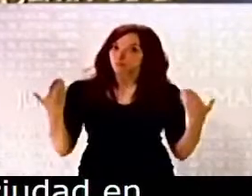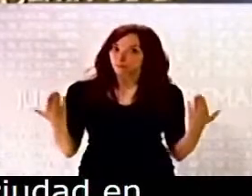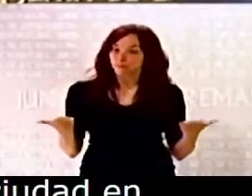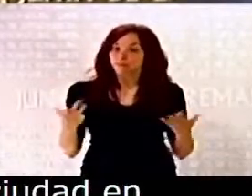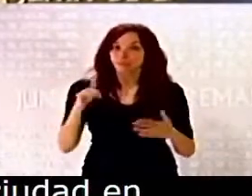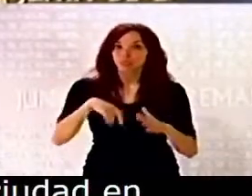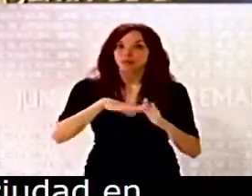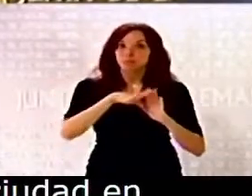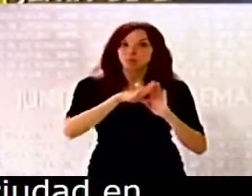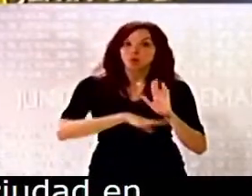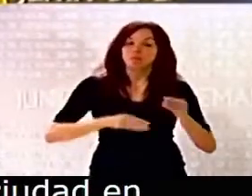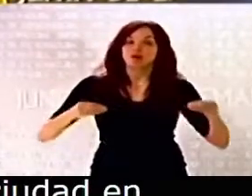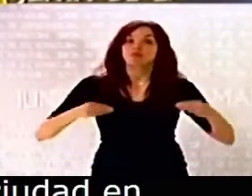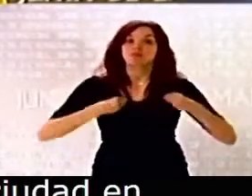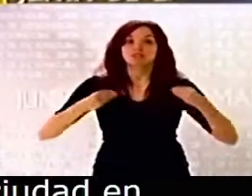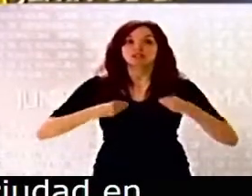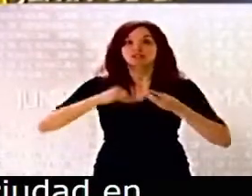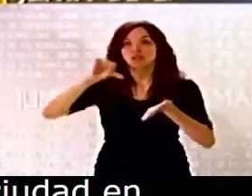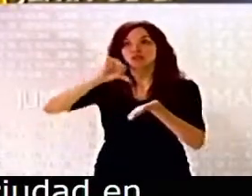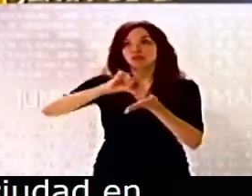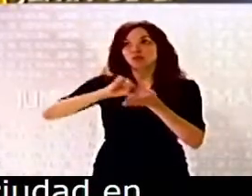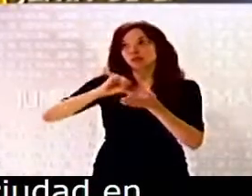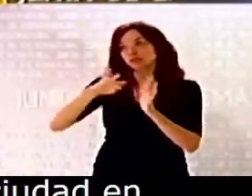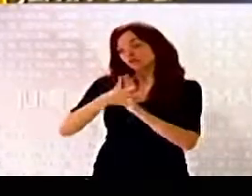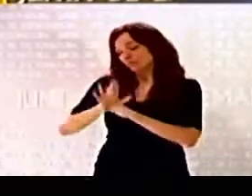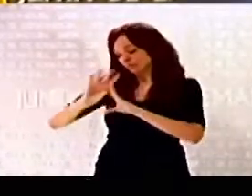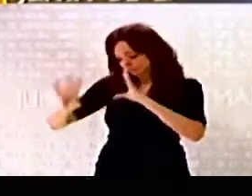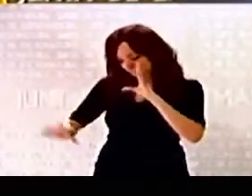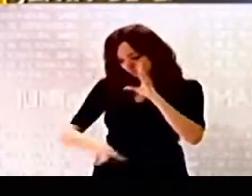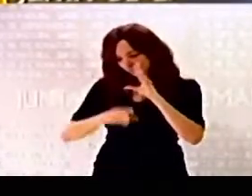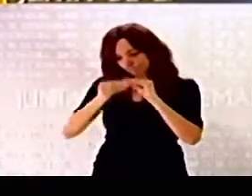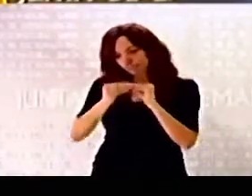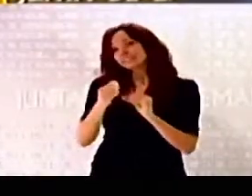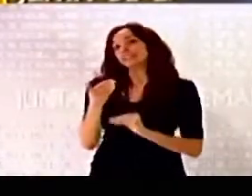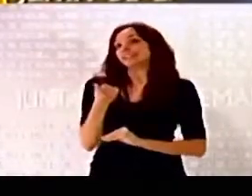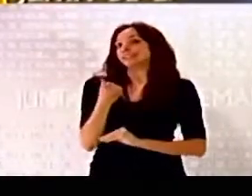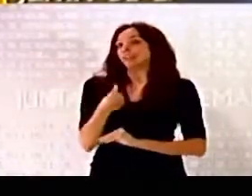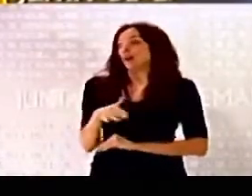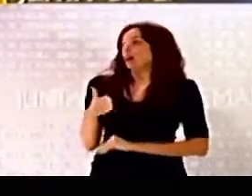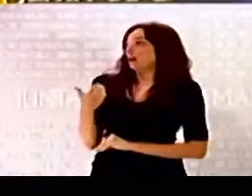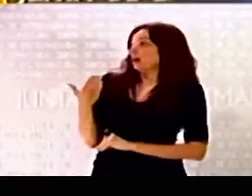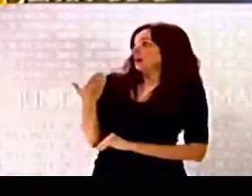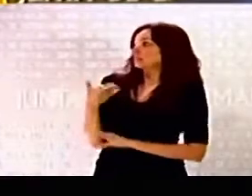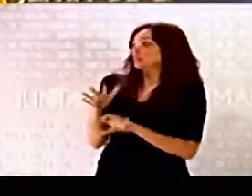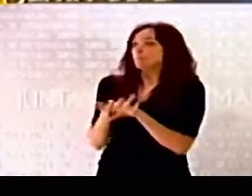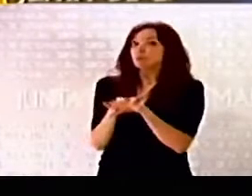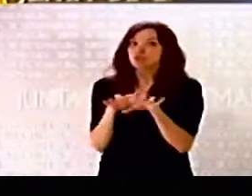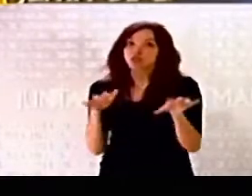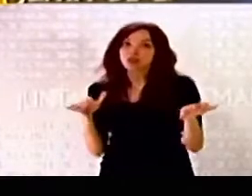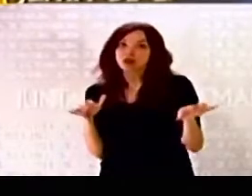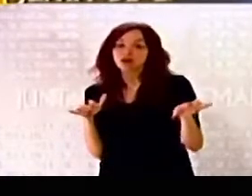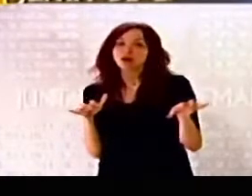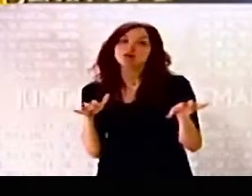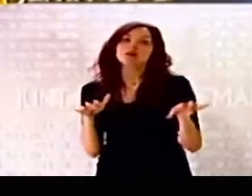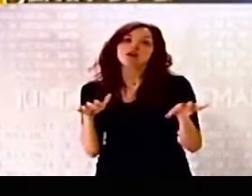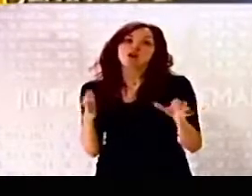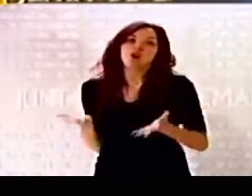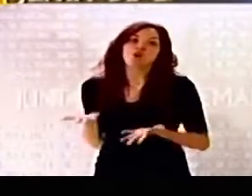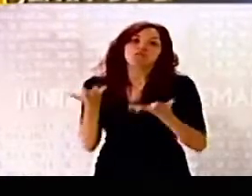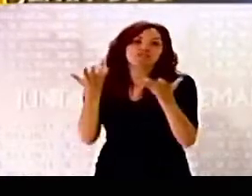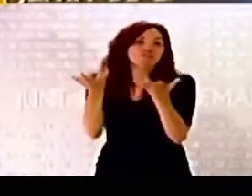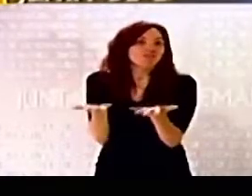este programa Diviértete en la ciudad viene a ser un complemento de lo que ya las ciudades, en la inmensa mayoría, tienen como oferta que hacen